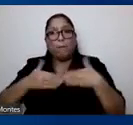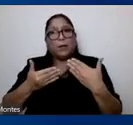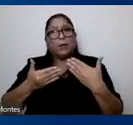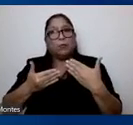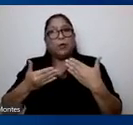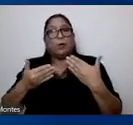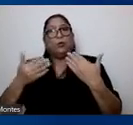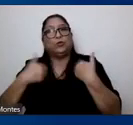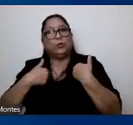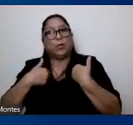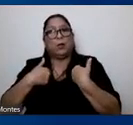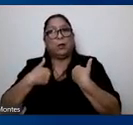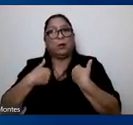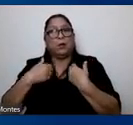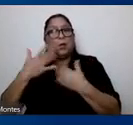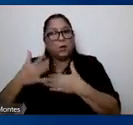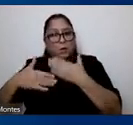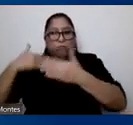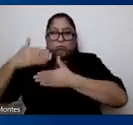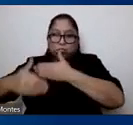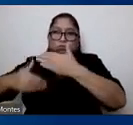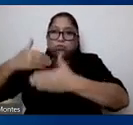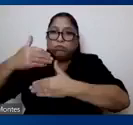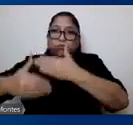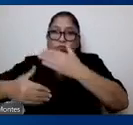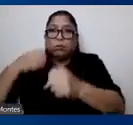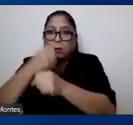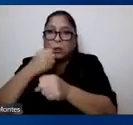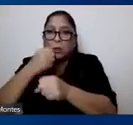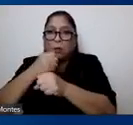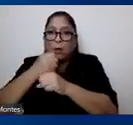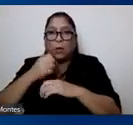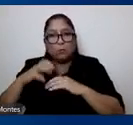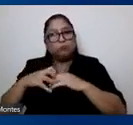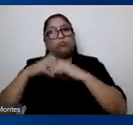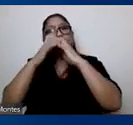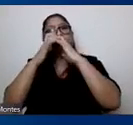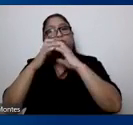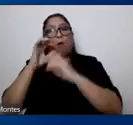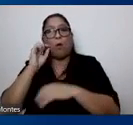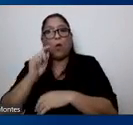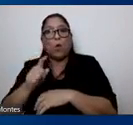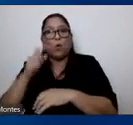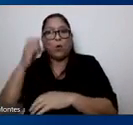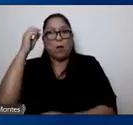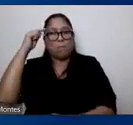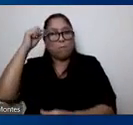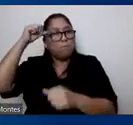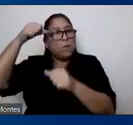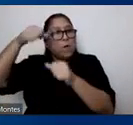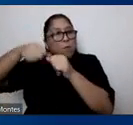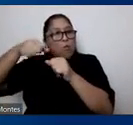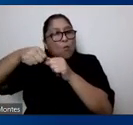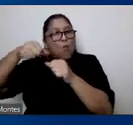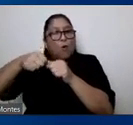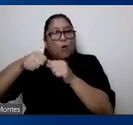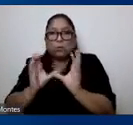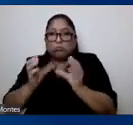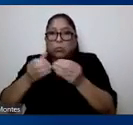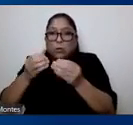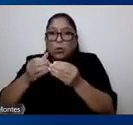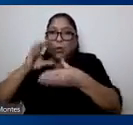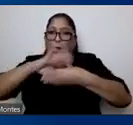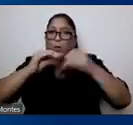nosotros ir forjando y construyendo una memoria colectiva, una memoria histórica, una